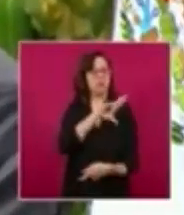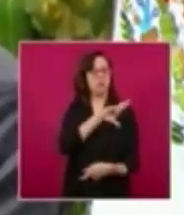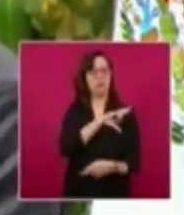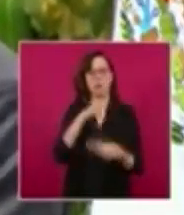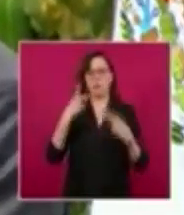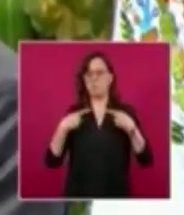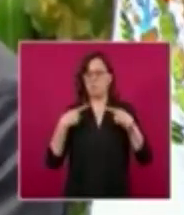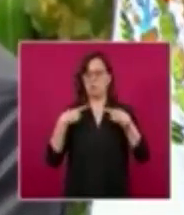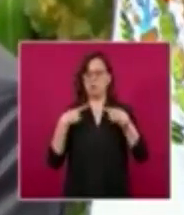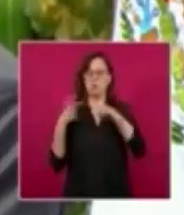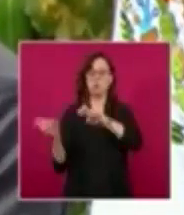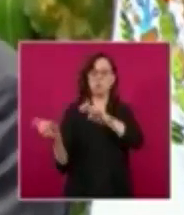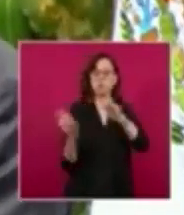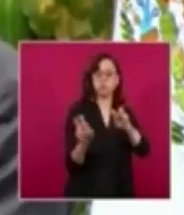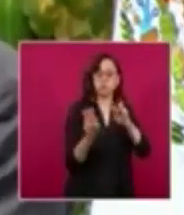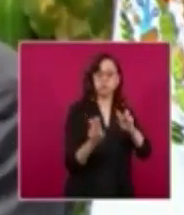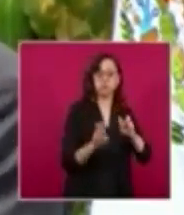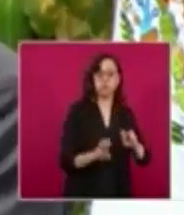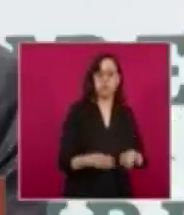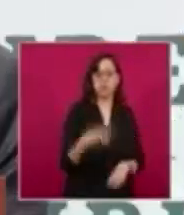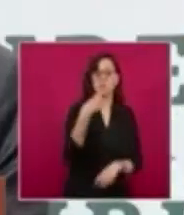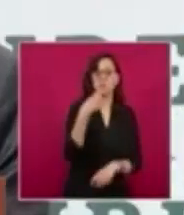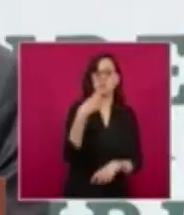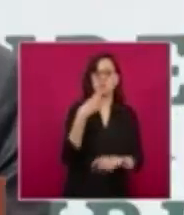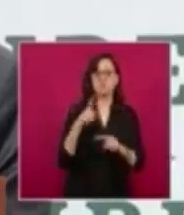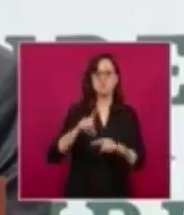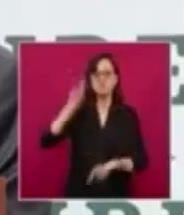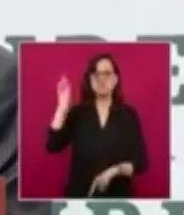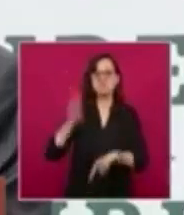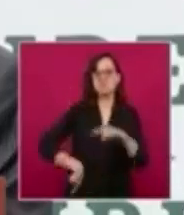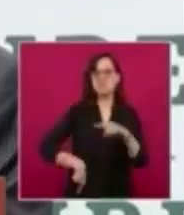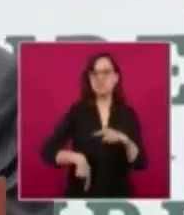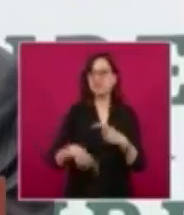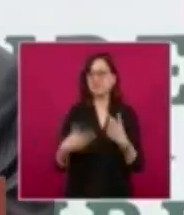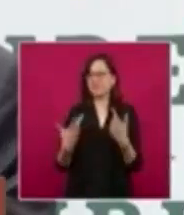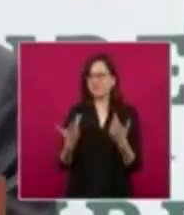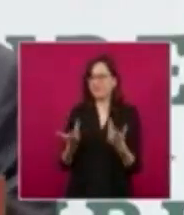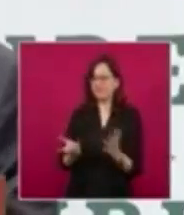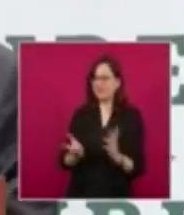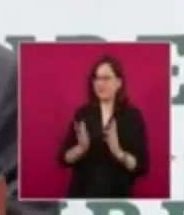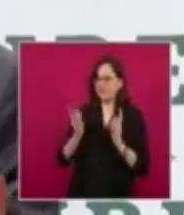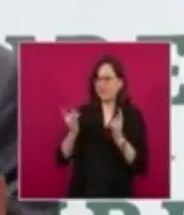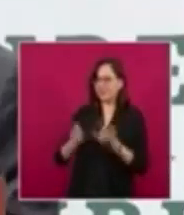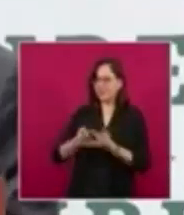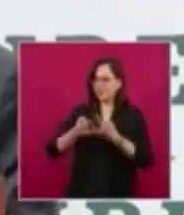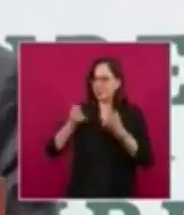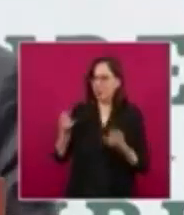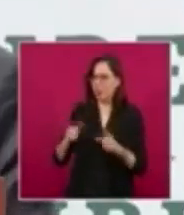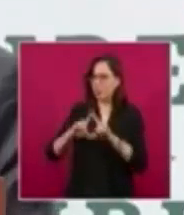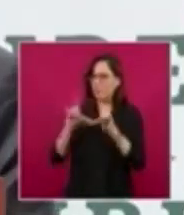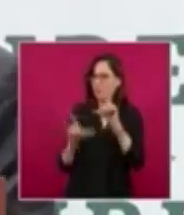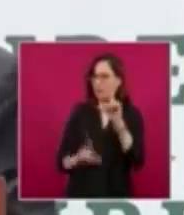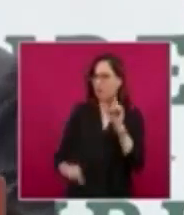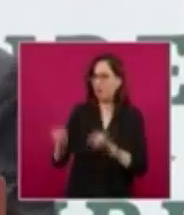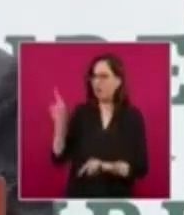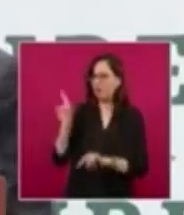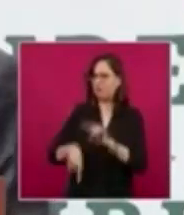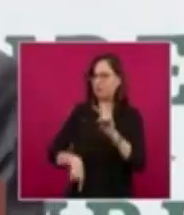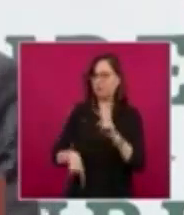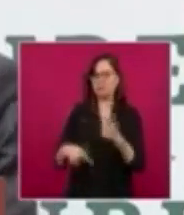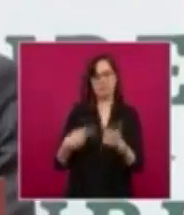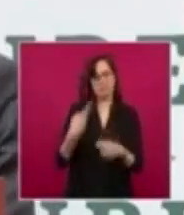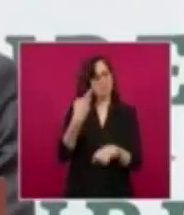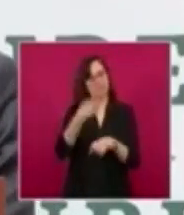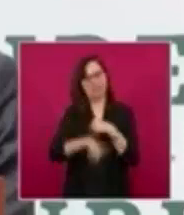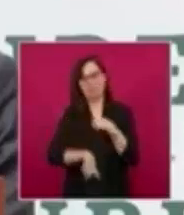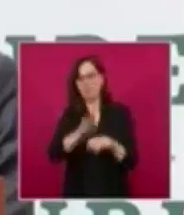tres delitos de violencia, entre otros el del feminicidio. Sí. Sí. Pero tendría que habernos dicho pues